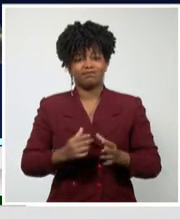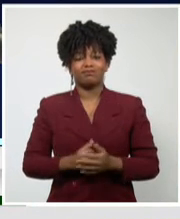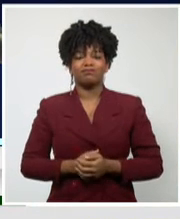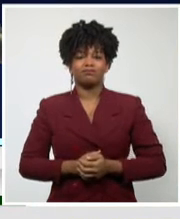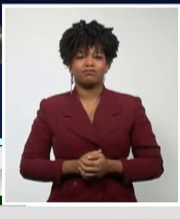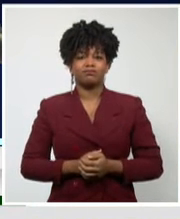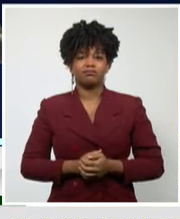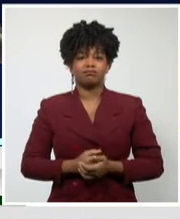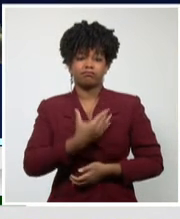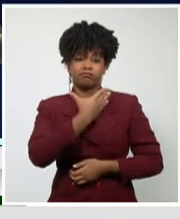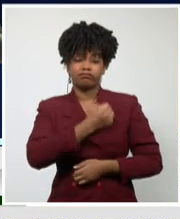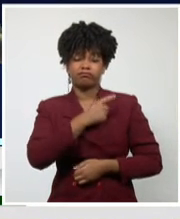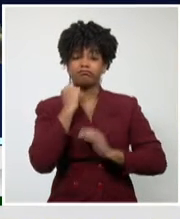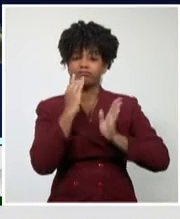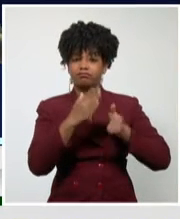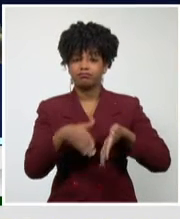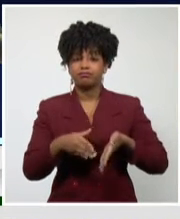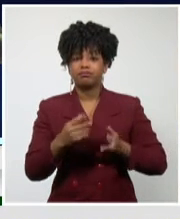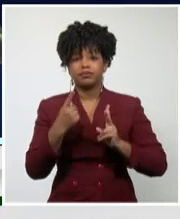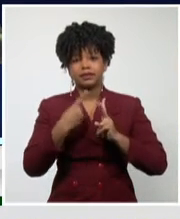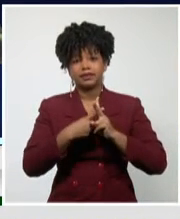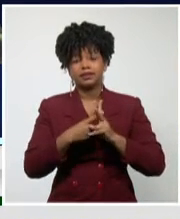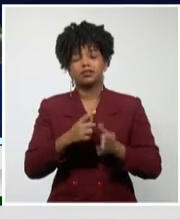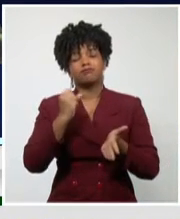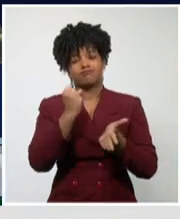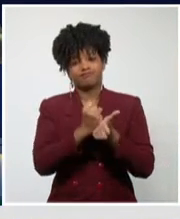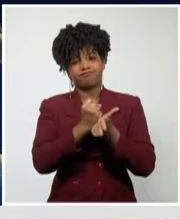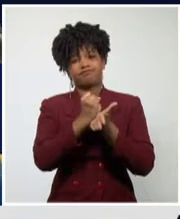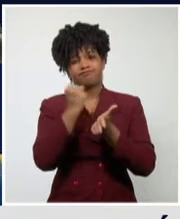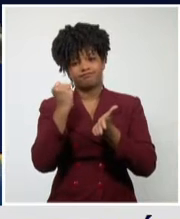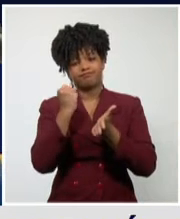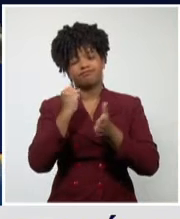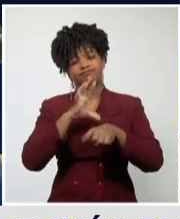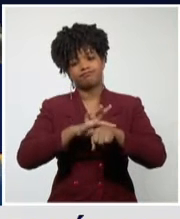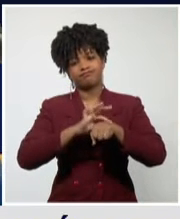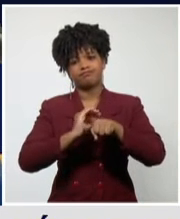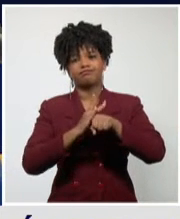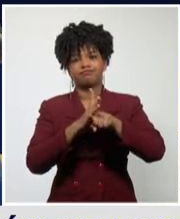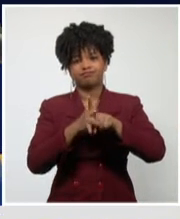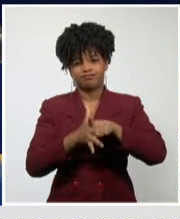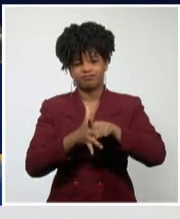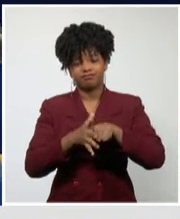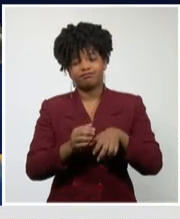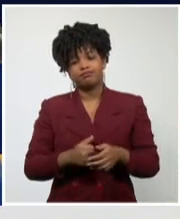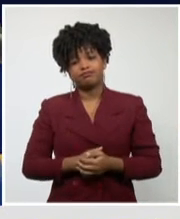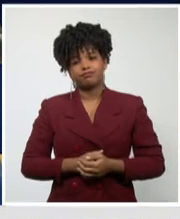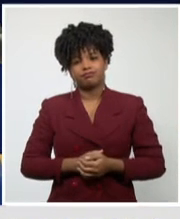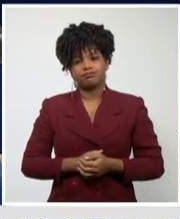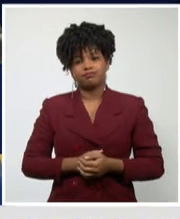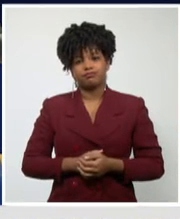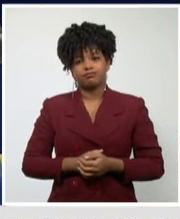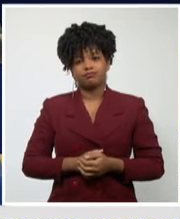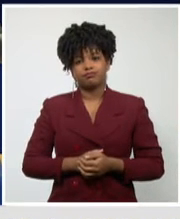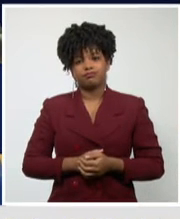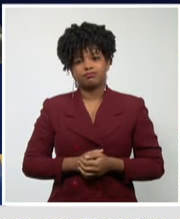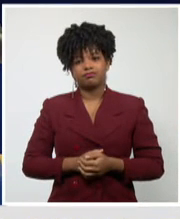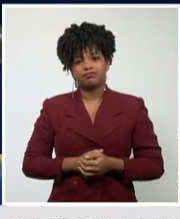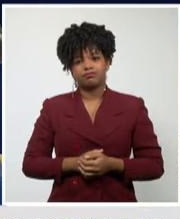falleció y se confirmó como que tenía el COVID-19, aunque realmente padecía